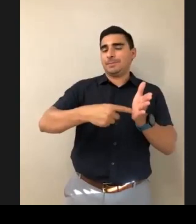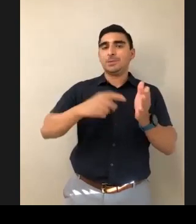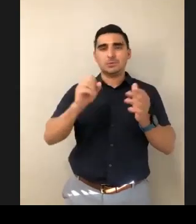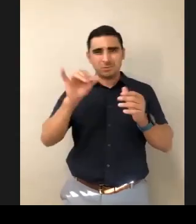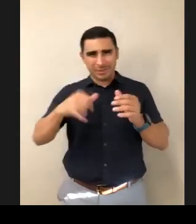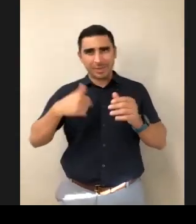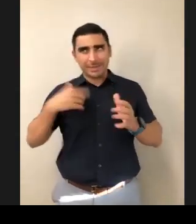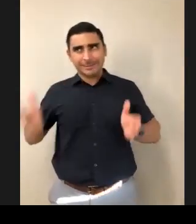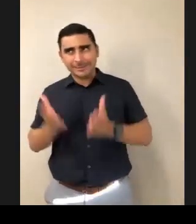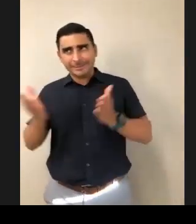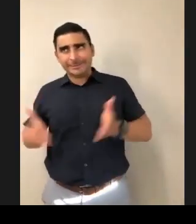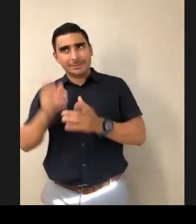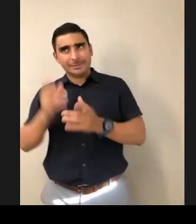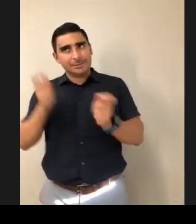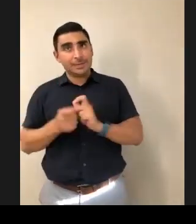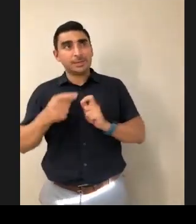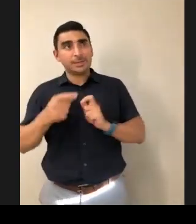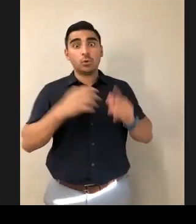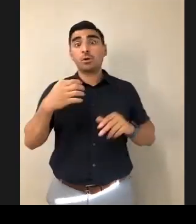queja.